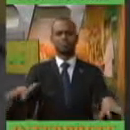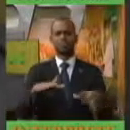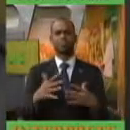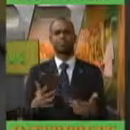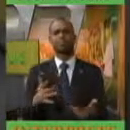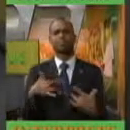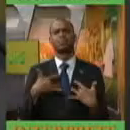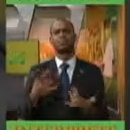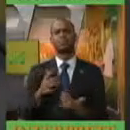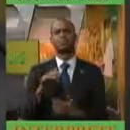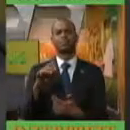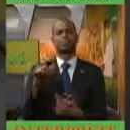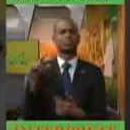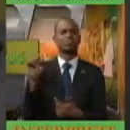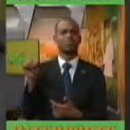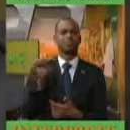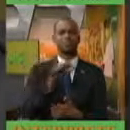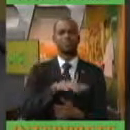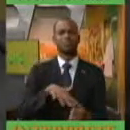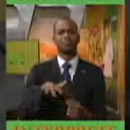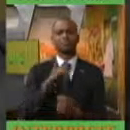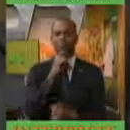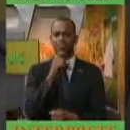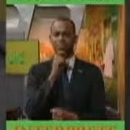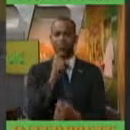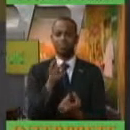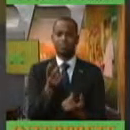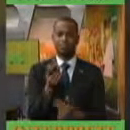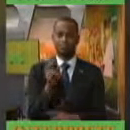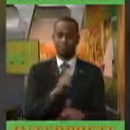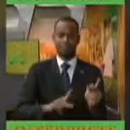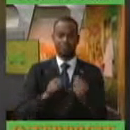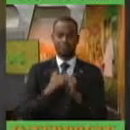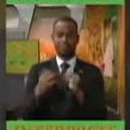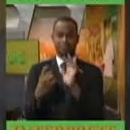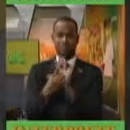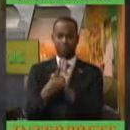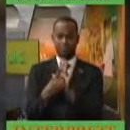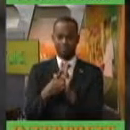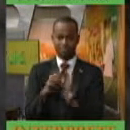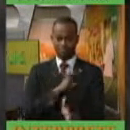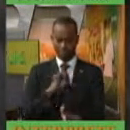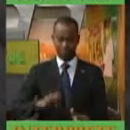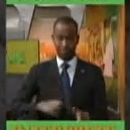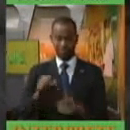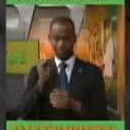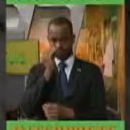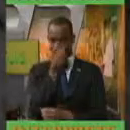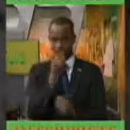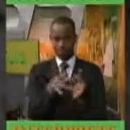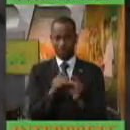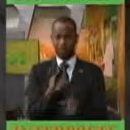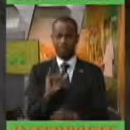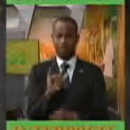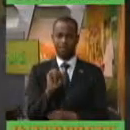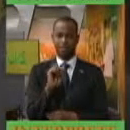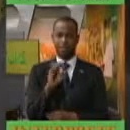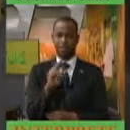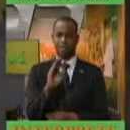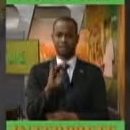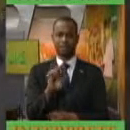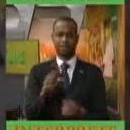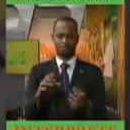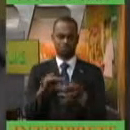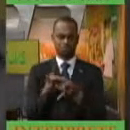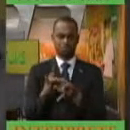está la línea? ¿Cómo está San Cristóbal? ¿Cómo está Boca Chica? Las personas con discapacidad somos los embajadores de la Rosa de Bayahibe, en un convenio con